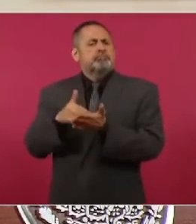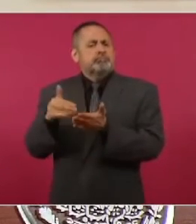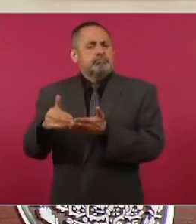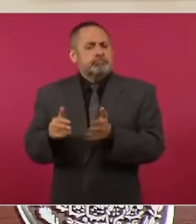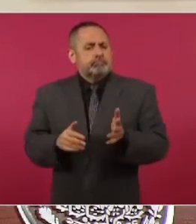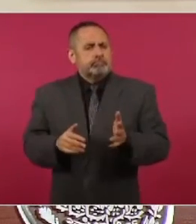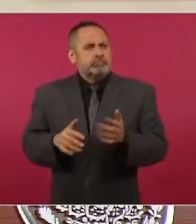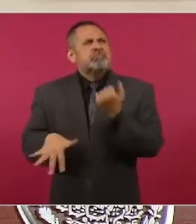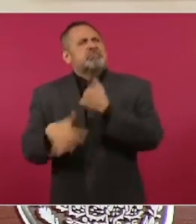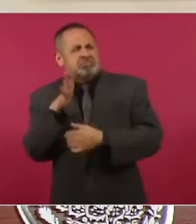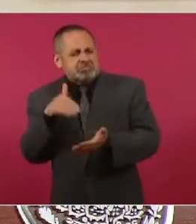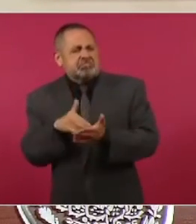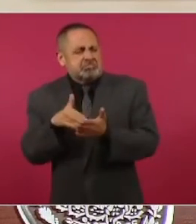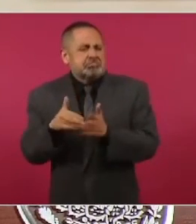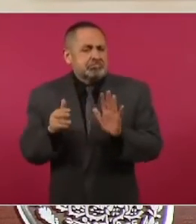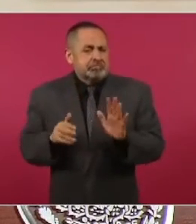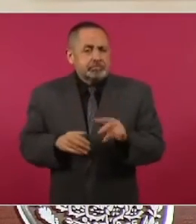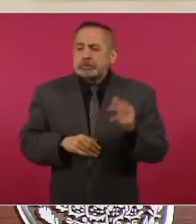15,000.